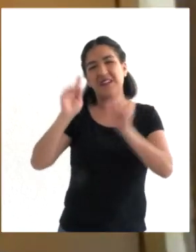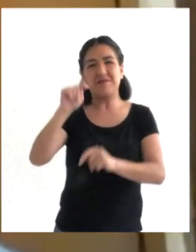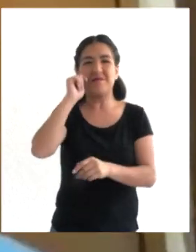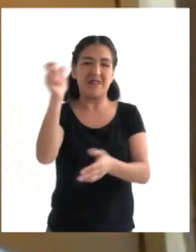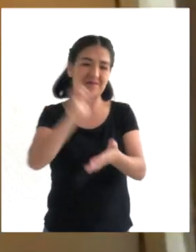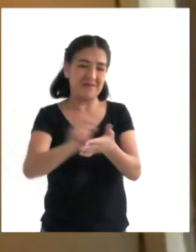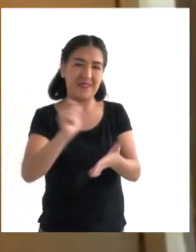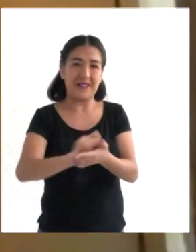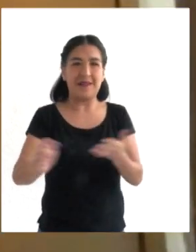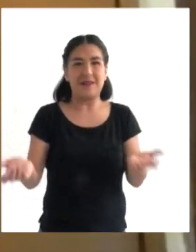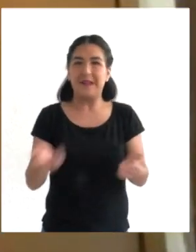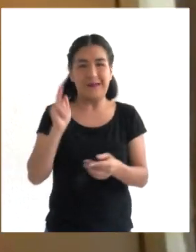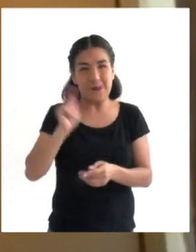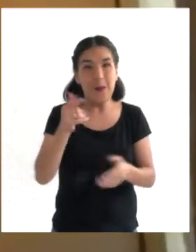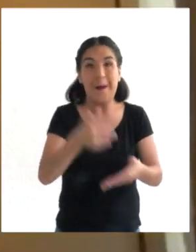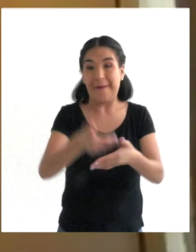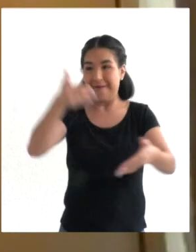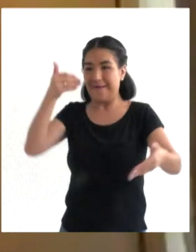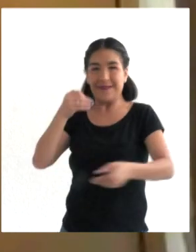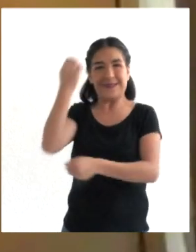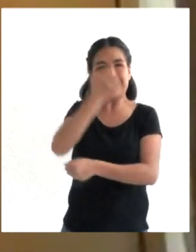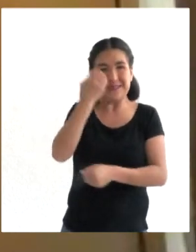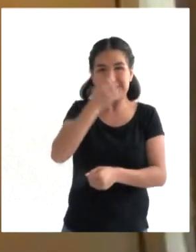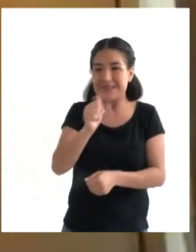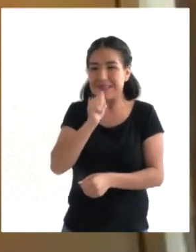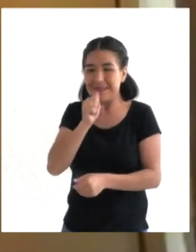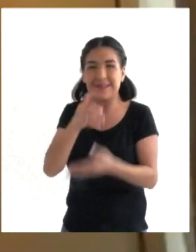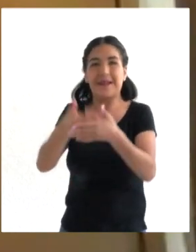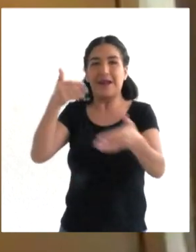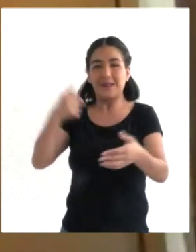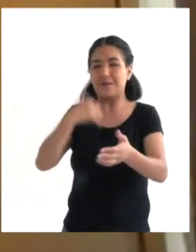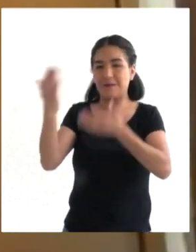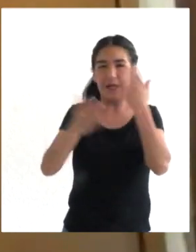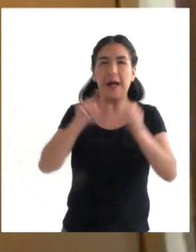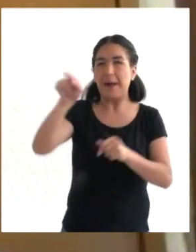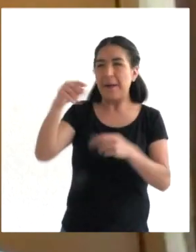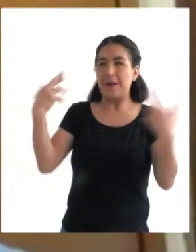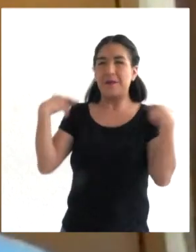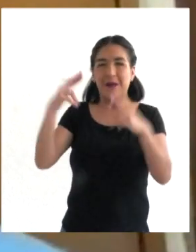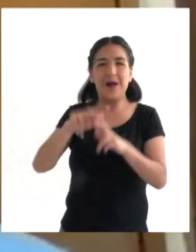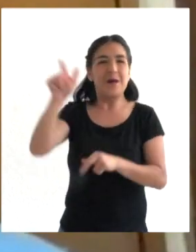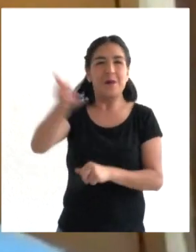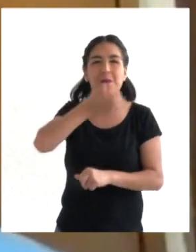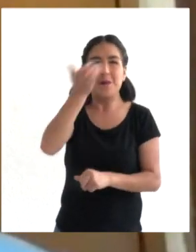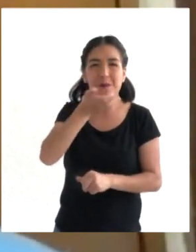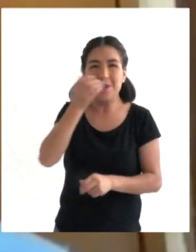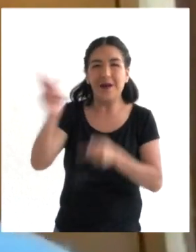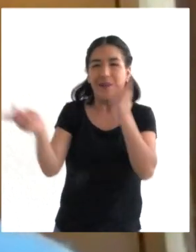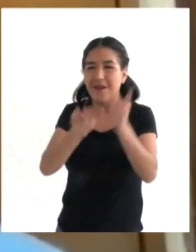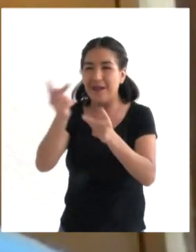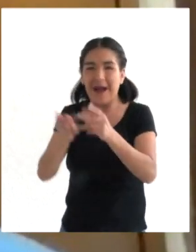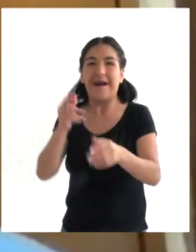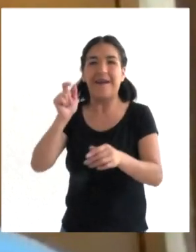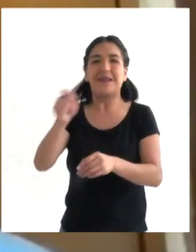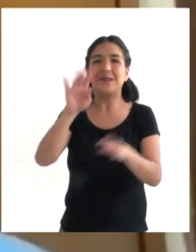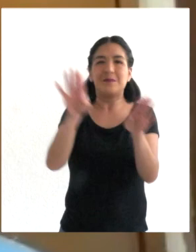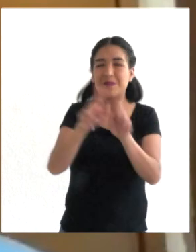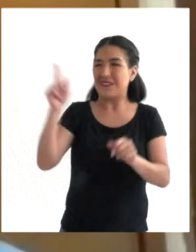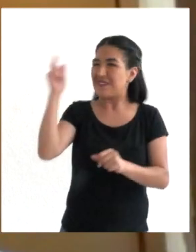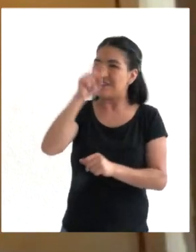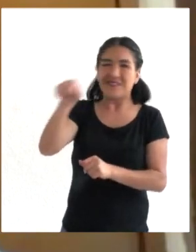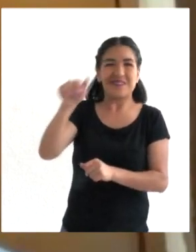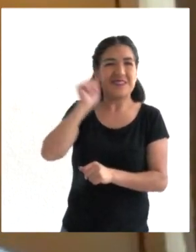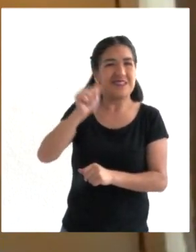estando adentro del examen. Yo creo que hay que anticiparse. A este profesor le gusta hacer este tipo de preguntas y siempre son muy